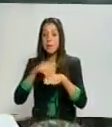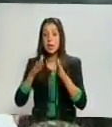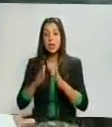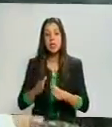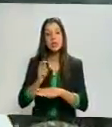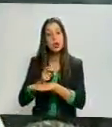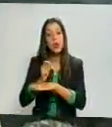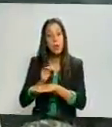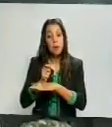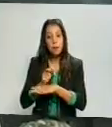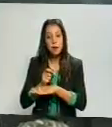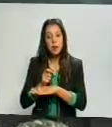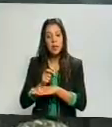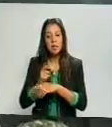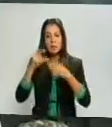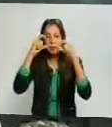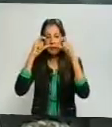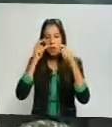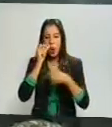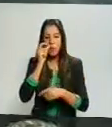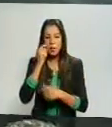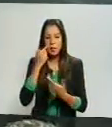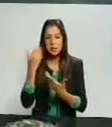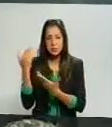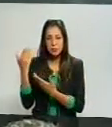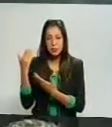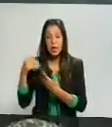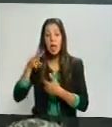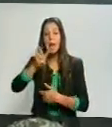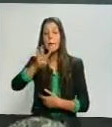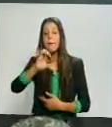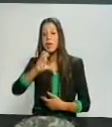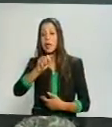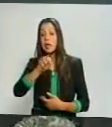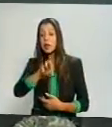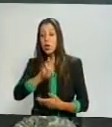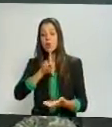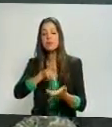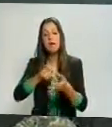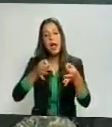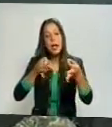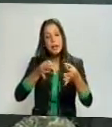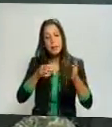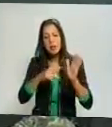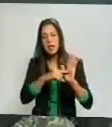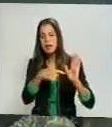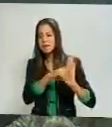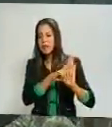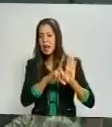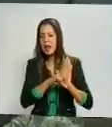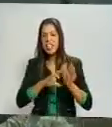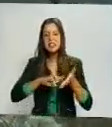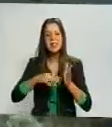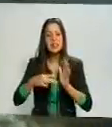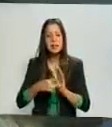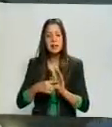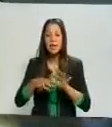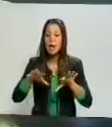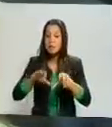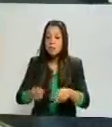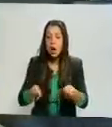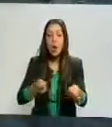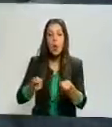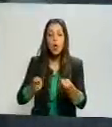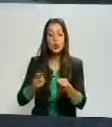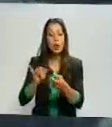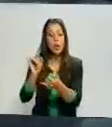Minero Ecológico, Víctor Cano, detalló que esta ley garantiza el control tributario del arco minero